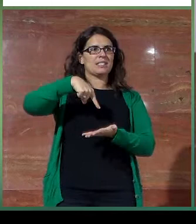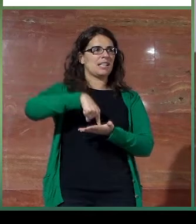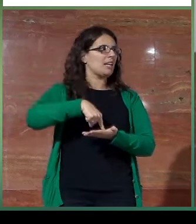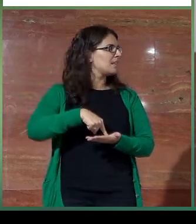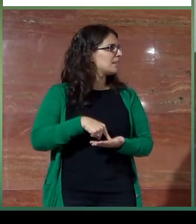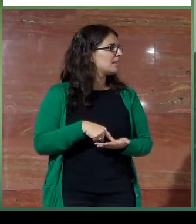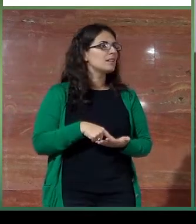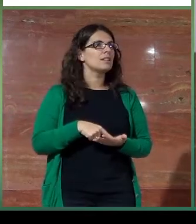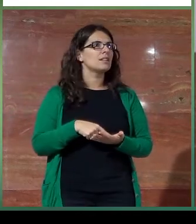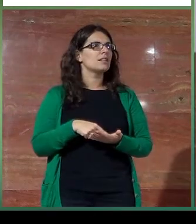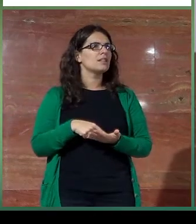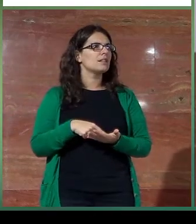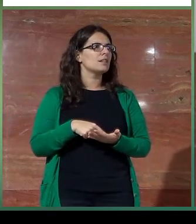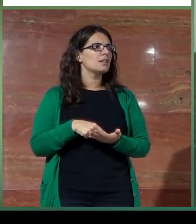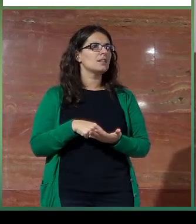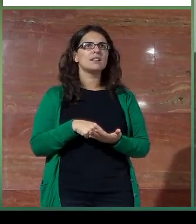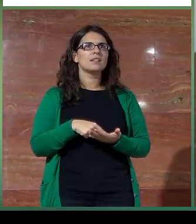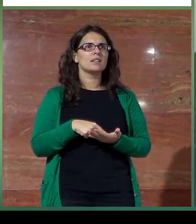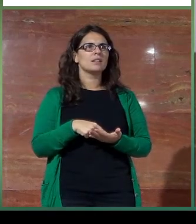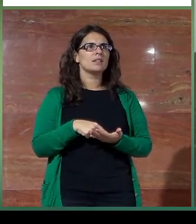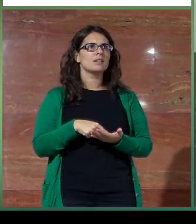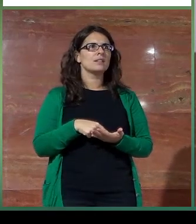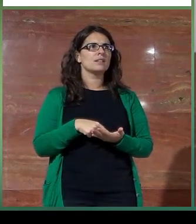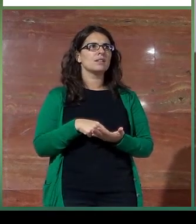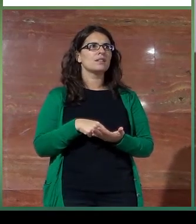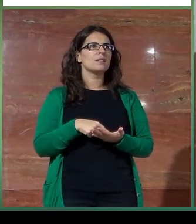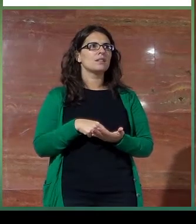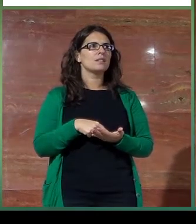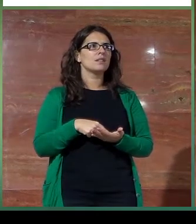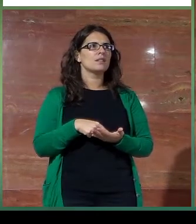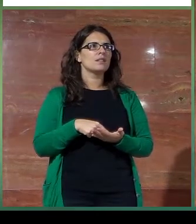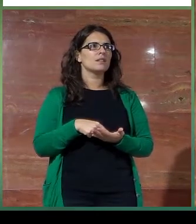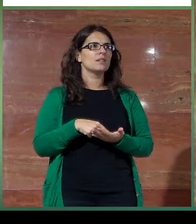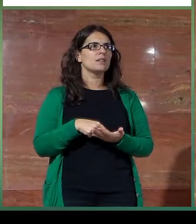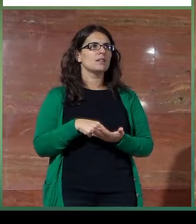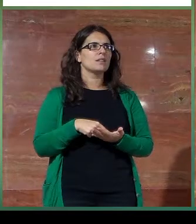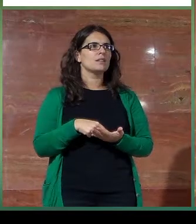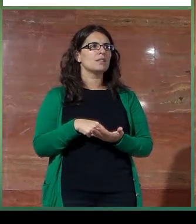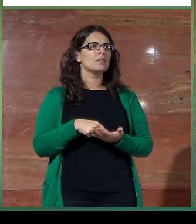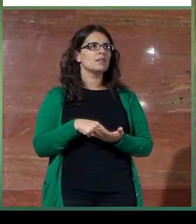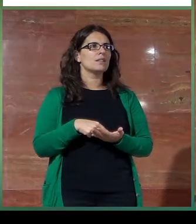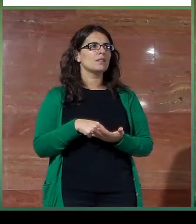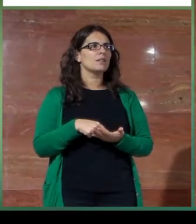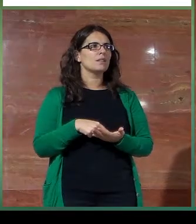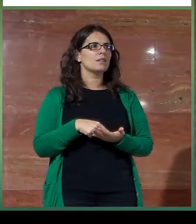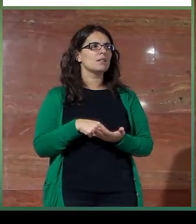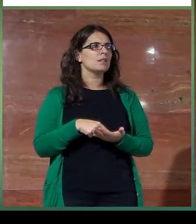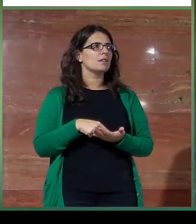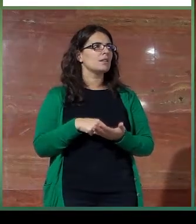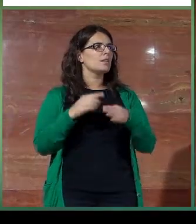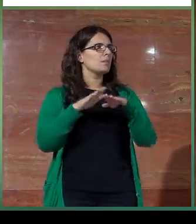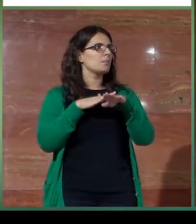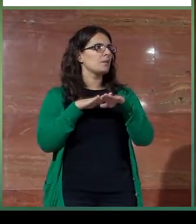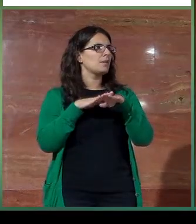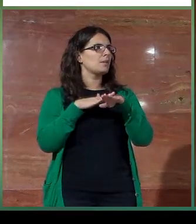perdone. ¿Cómo? Bueno, perdón que me presente. Perdone, pero aquí funciona todo. Déjame